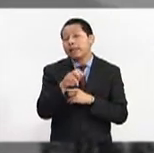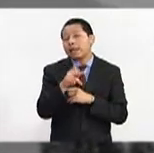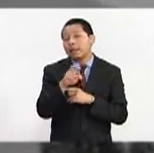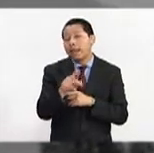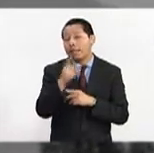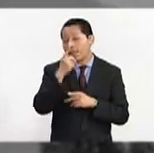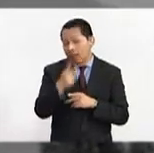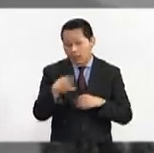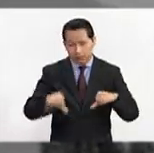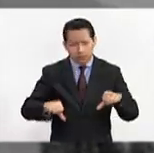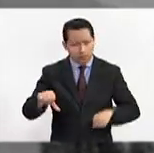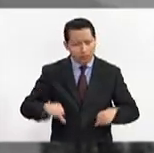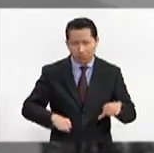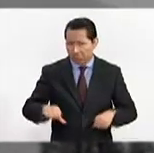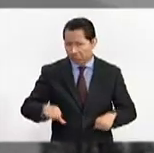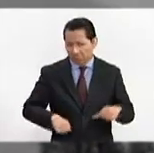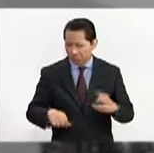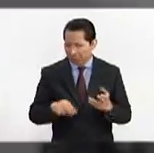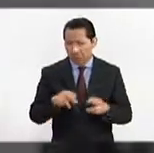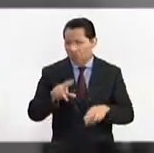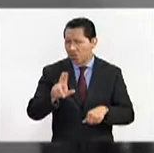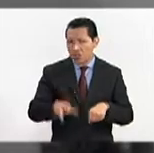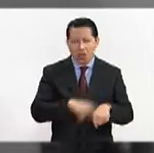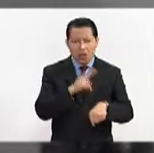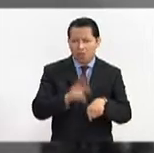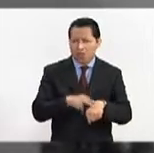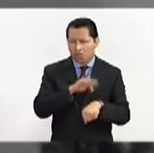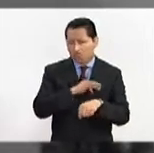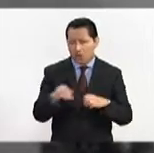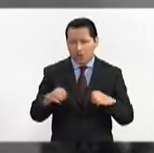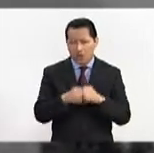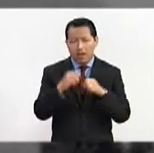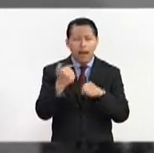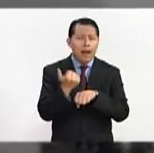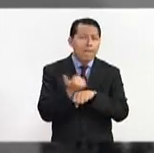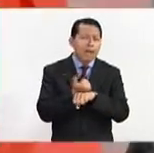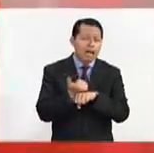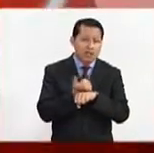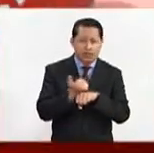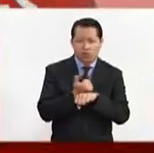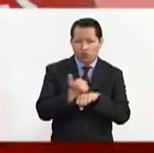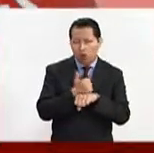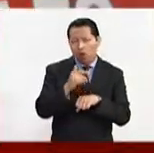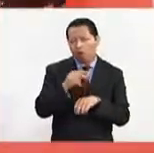se encuentra dentro de los parámetros considerados para el nivel de alerta amarilla fase 2.